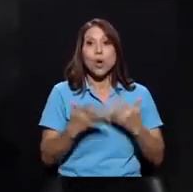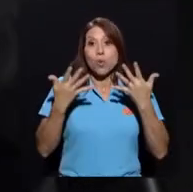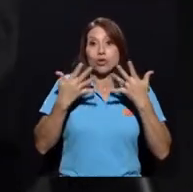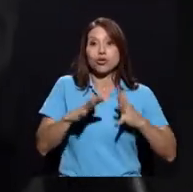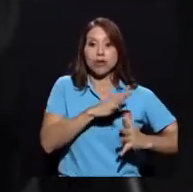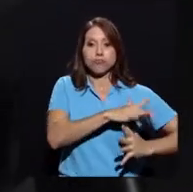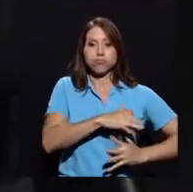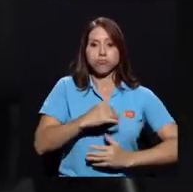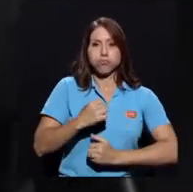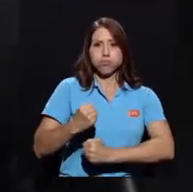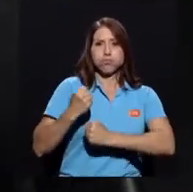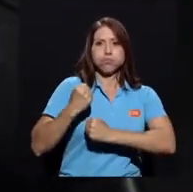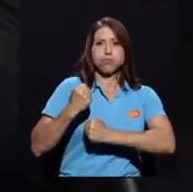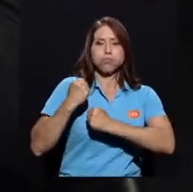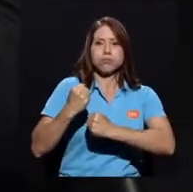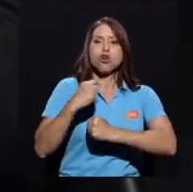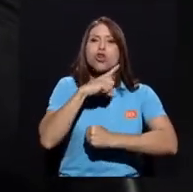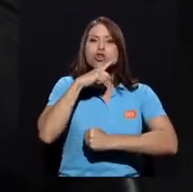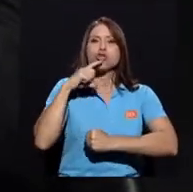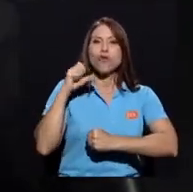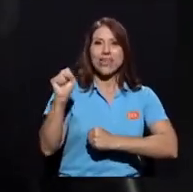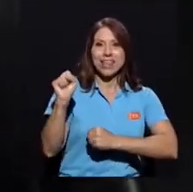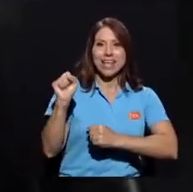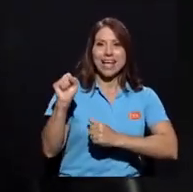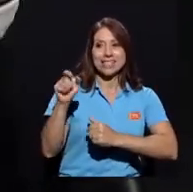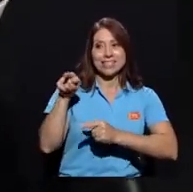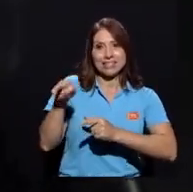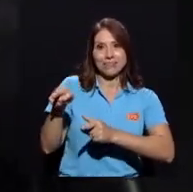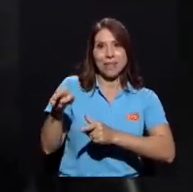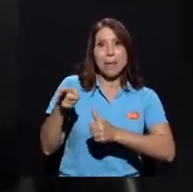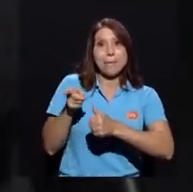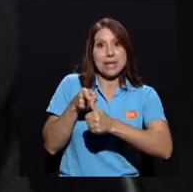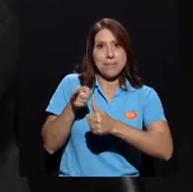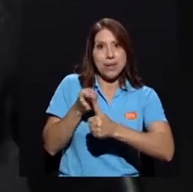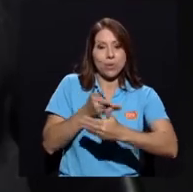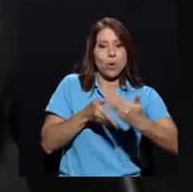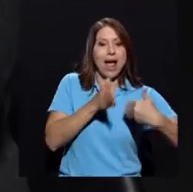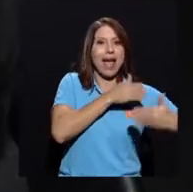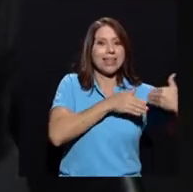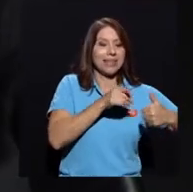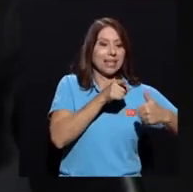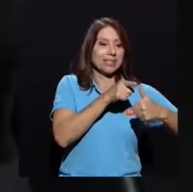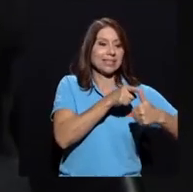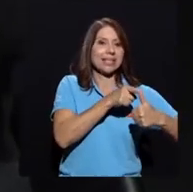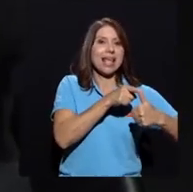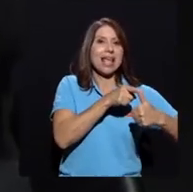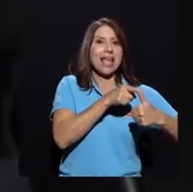soviéticas, previa a una negociación entre Stalin y Truman,